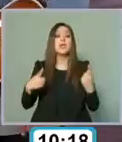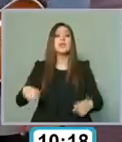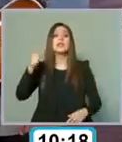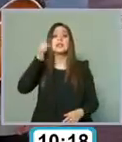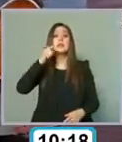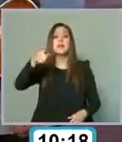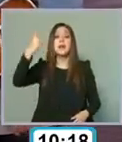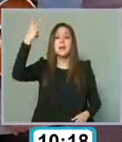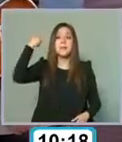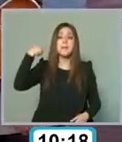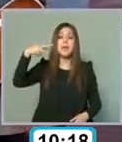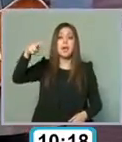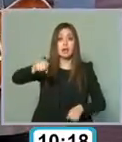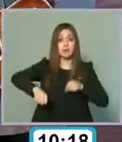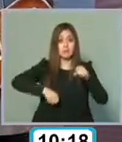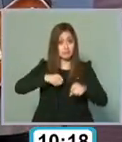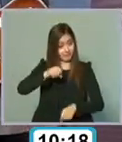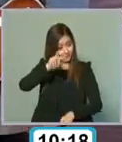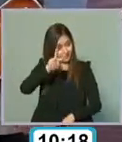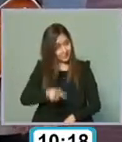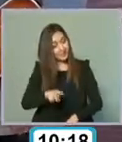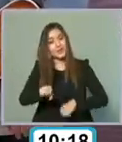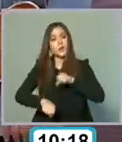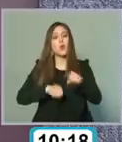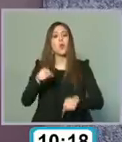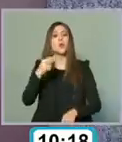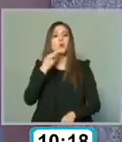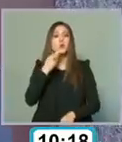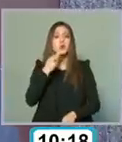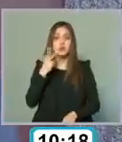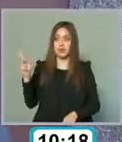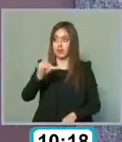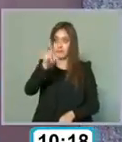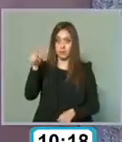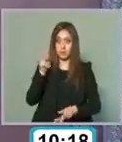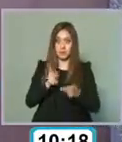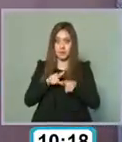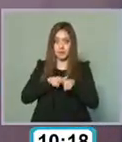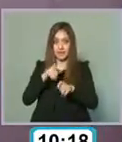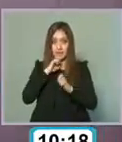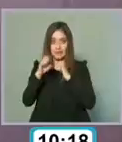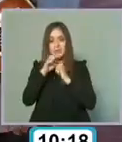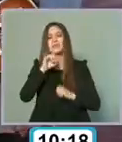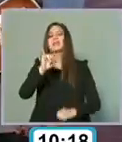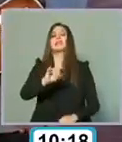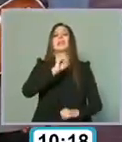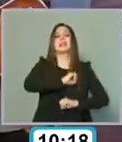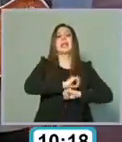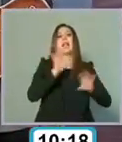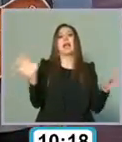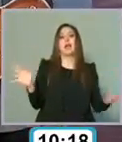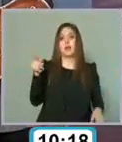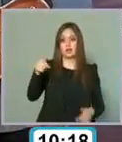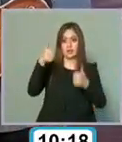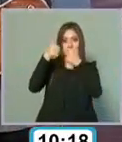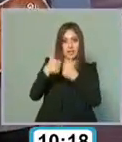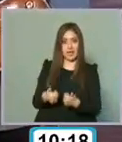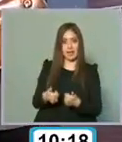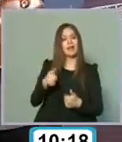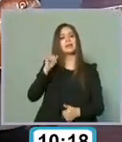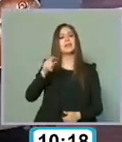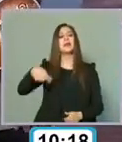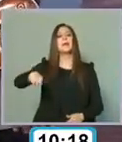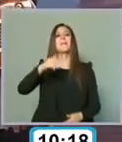lo están escuchando. Pero eso lo vamos a platicar más adelante, ¿les parece? ¡Me late! Seguro. Muy bien, se quedan con nosotros entonces, muchachos. ¡Claro! Muy